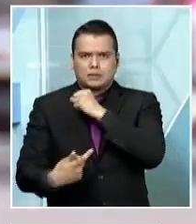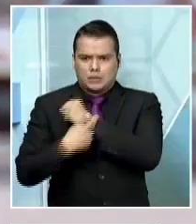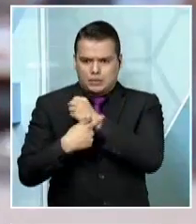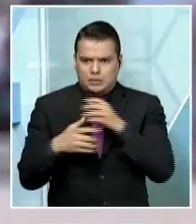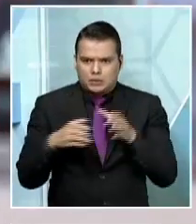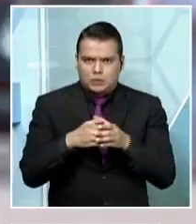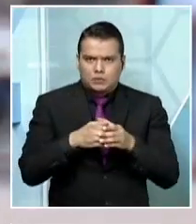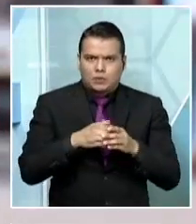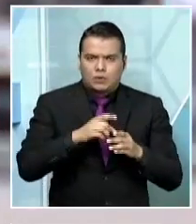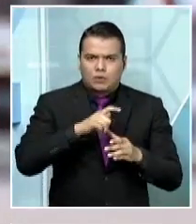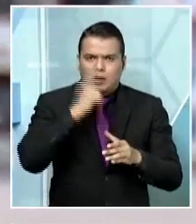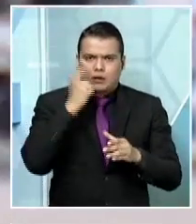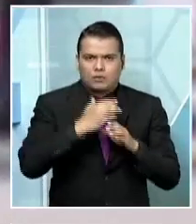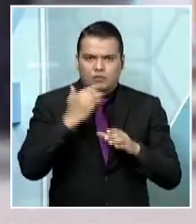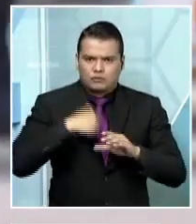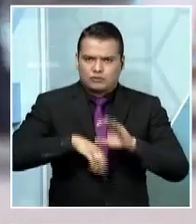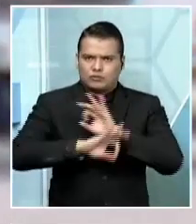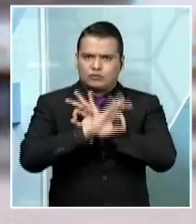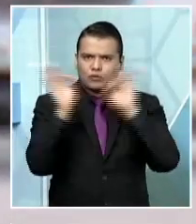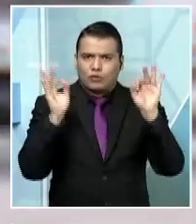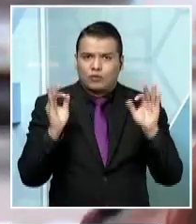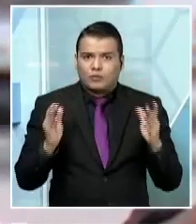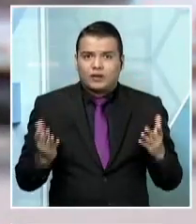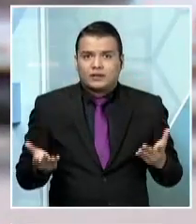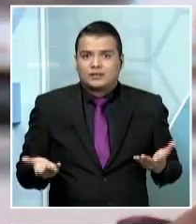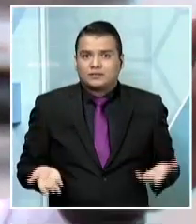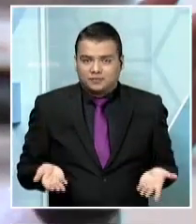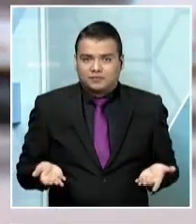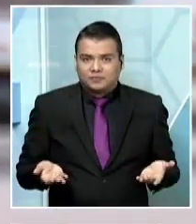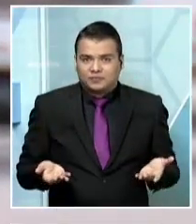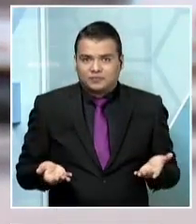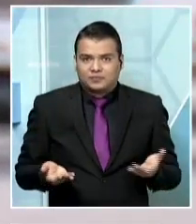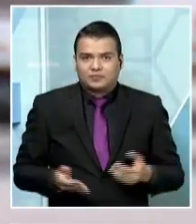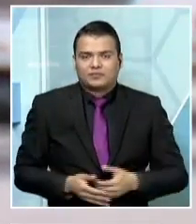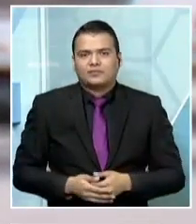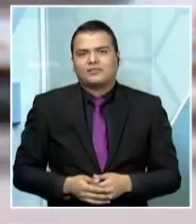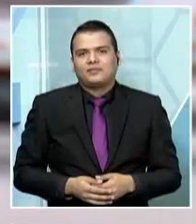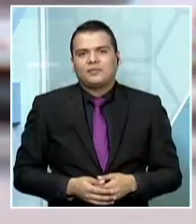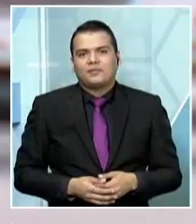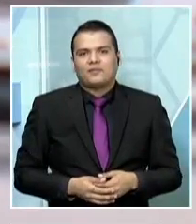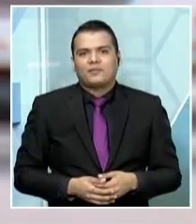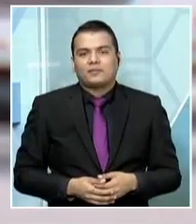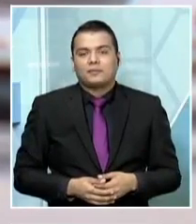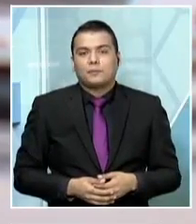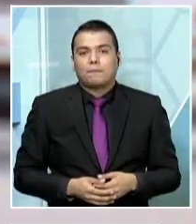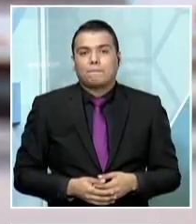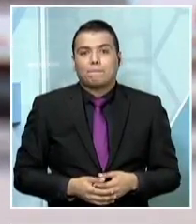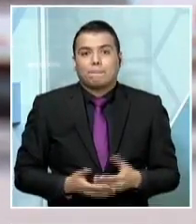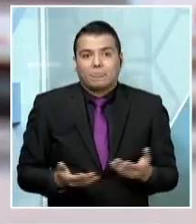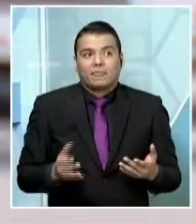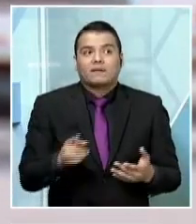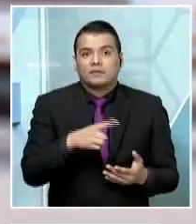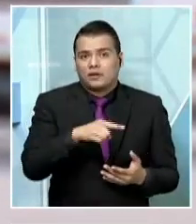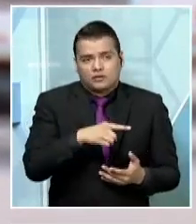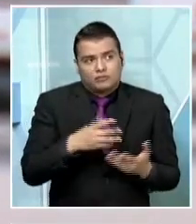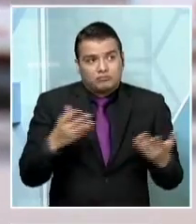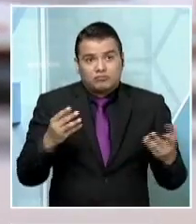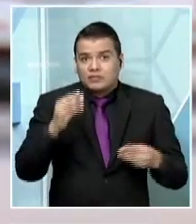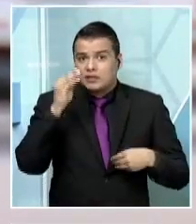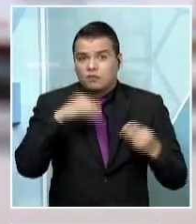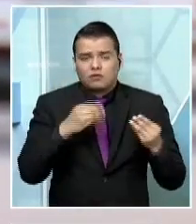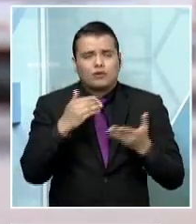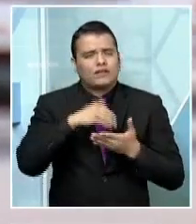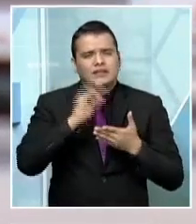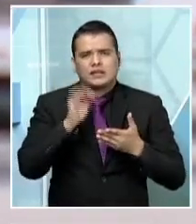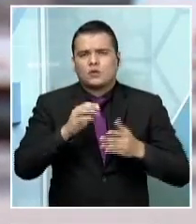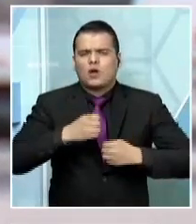de este transporte, como lo han manifestado las personas que han llegado hasta aquí, hasta la Secretaría de Tránsito, a hacer este plantón. Yo me despido entonces desde